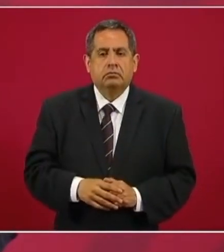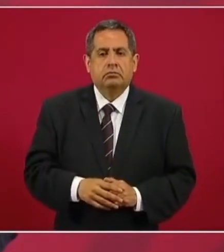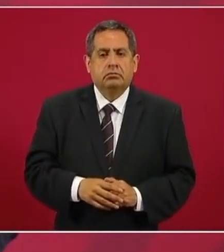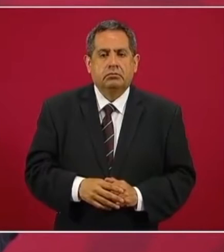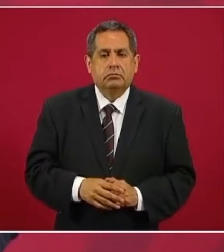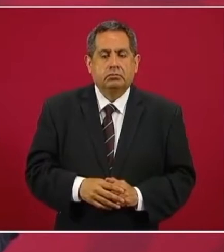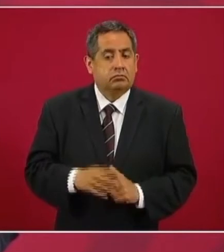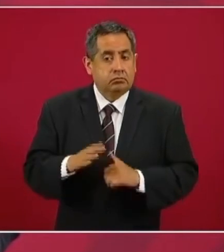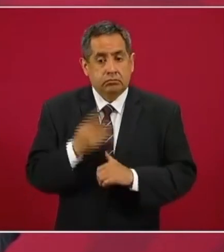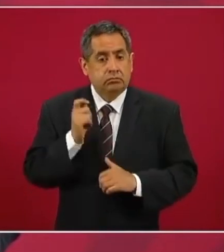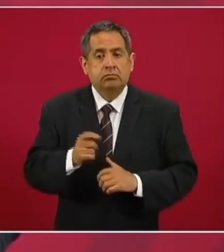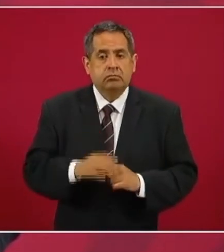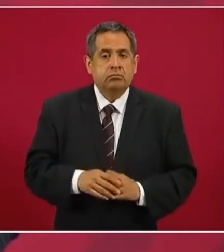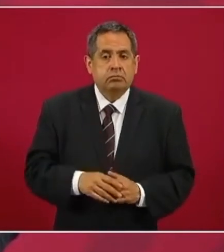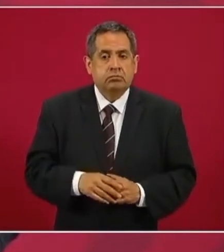porque